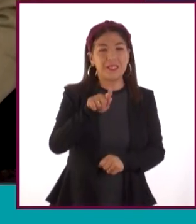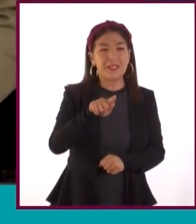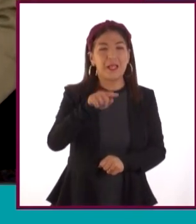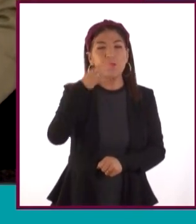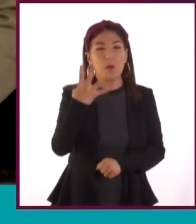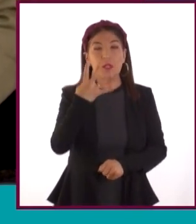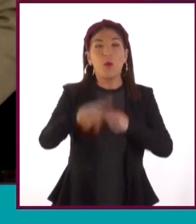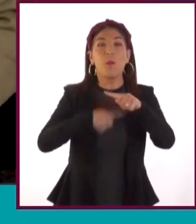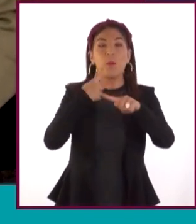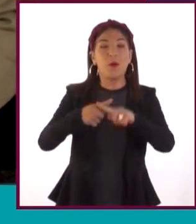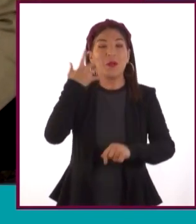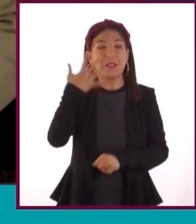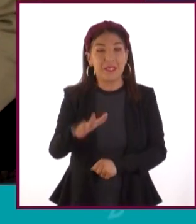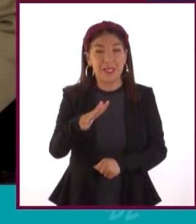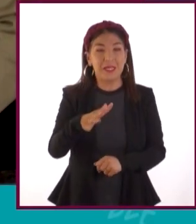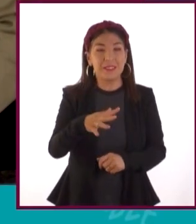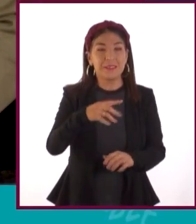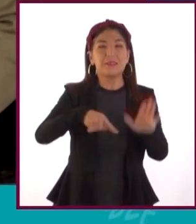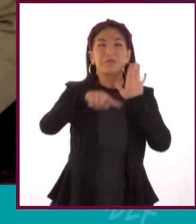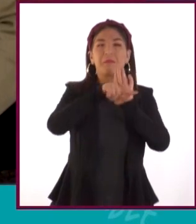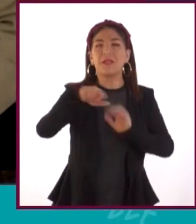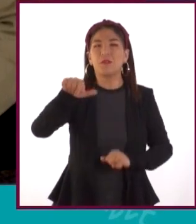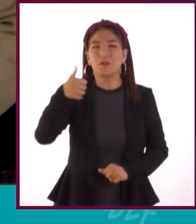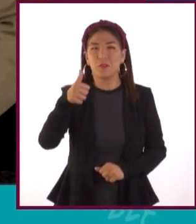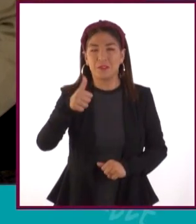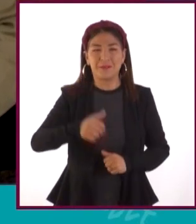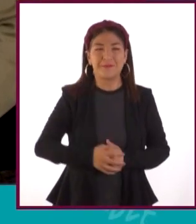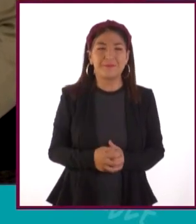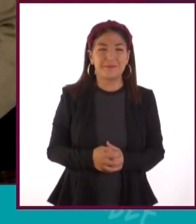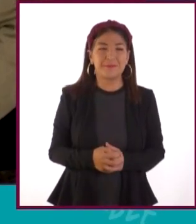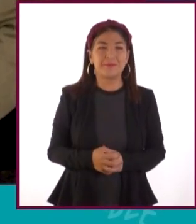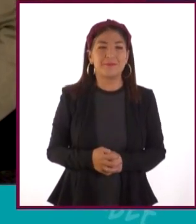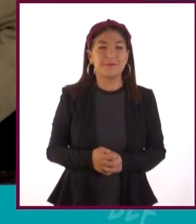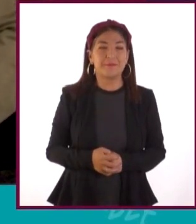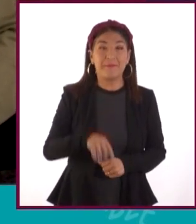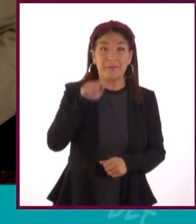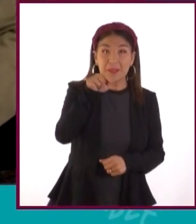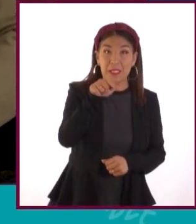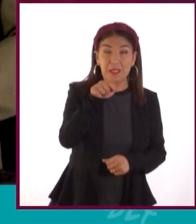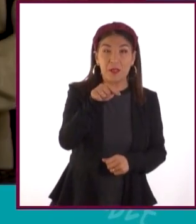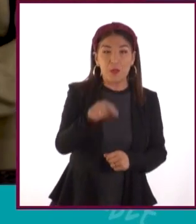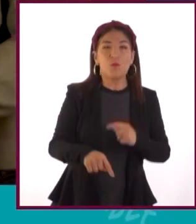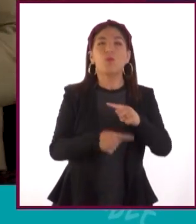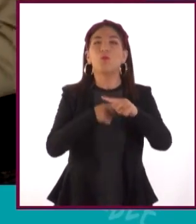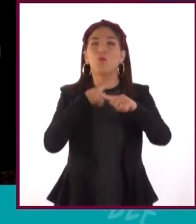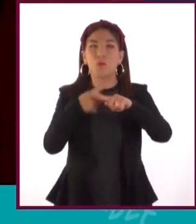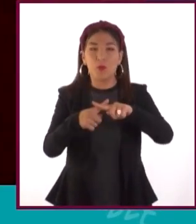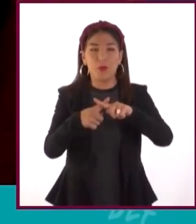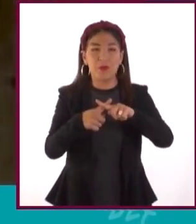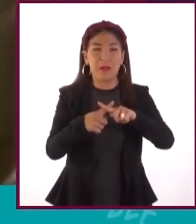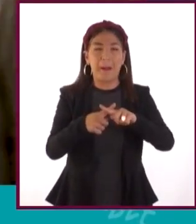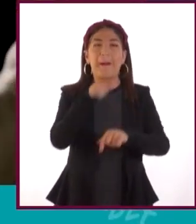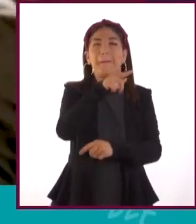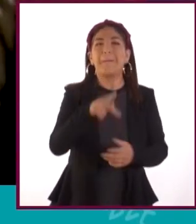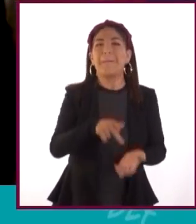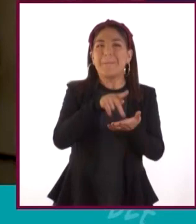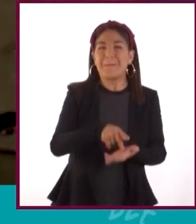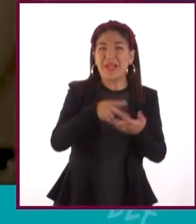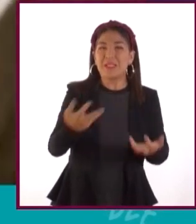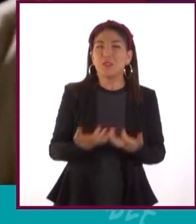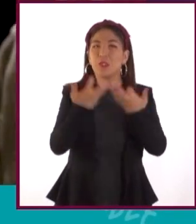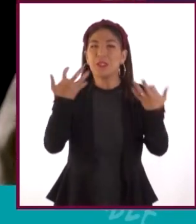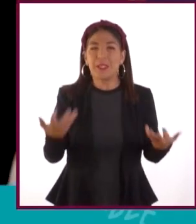masa dividido entre la distancia al cuadrado. Así es. Muy bien. Entonces, la constante de gravitación en la